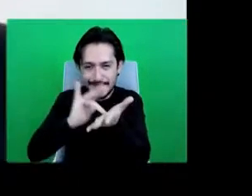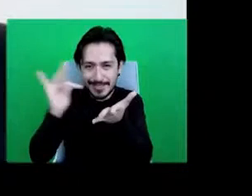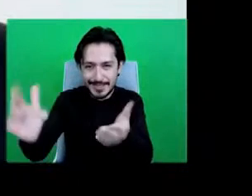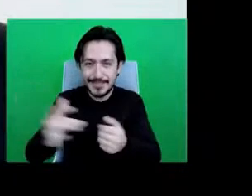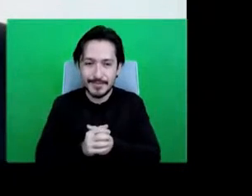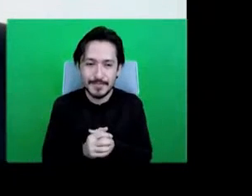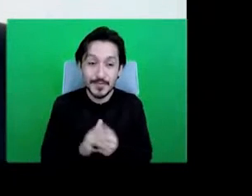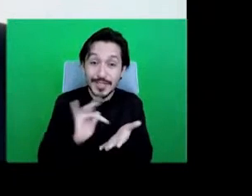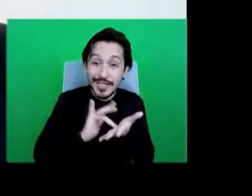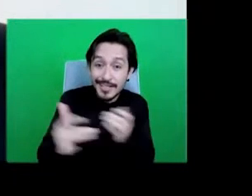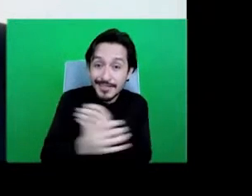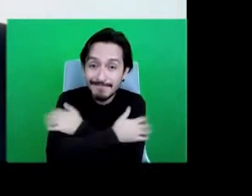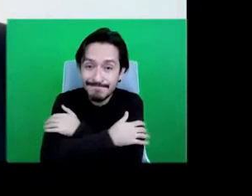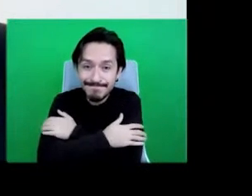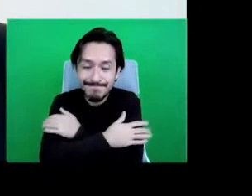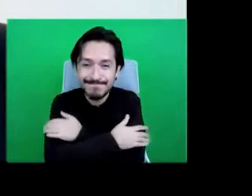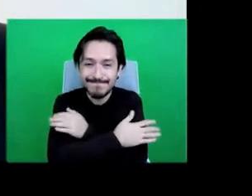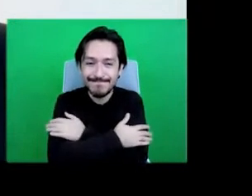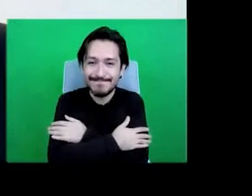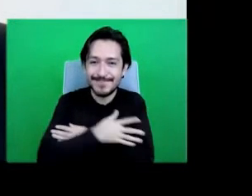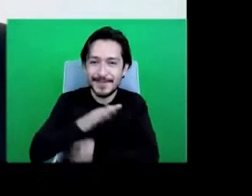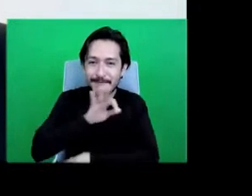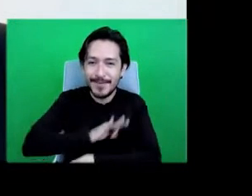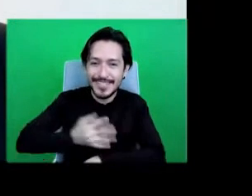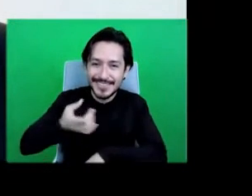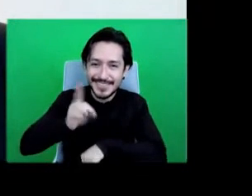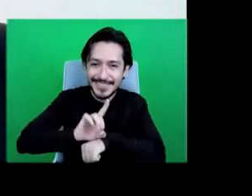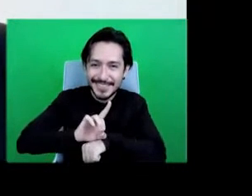Muchas gracias, un abrazo a todos. Feliz día, excelente.